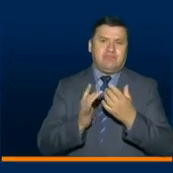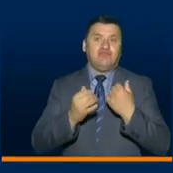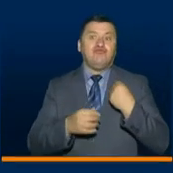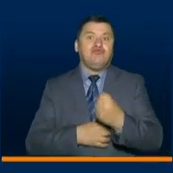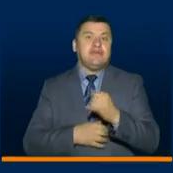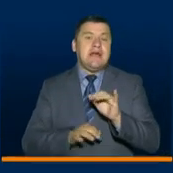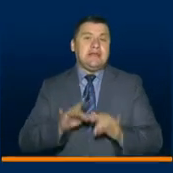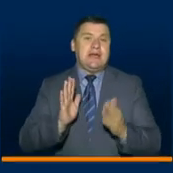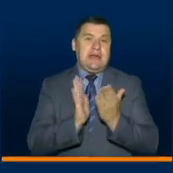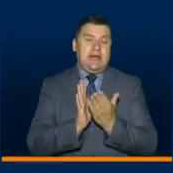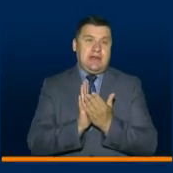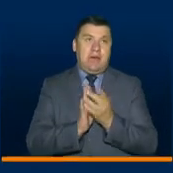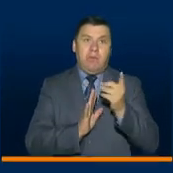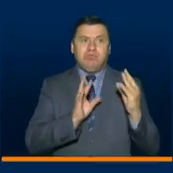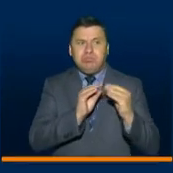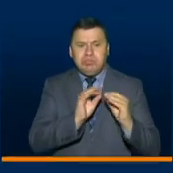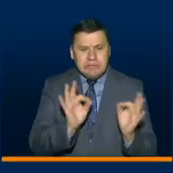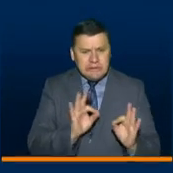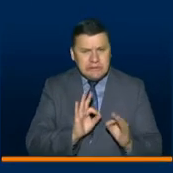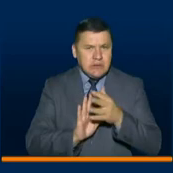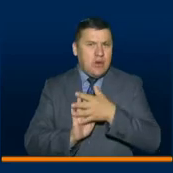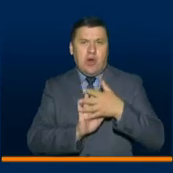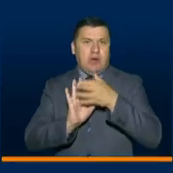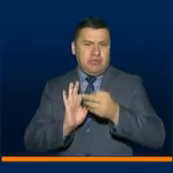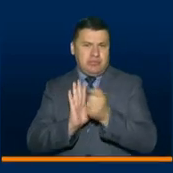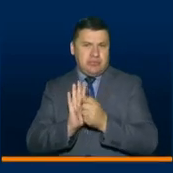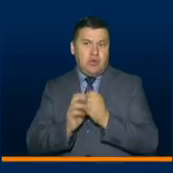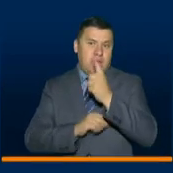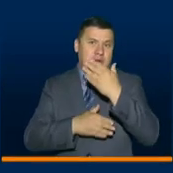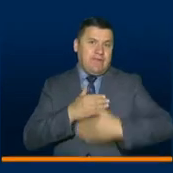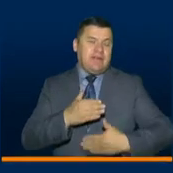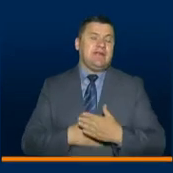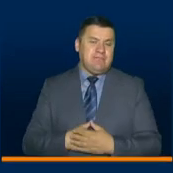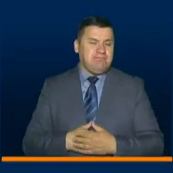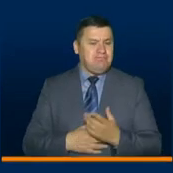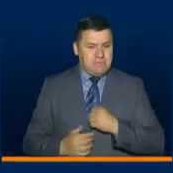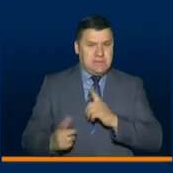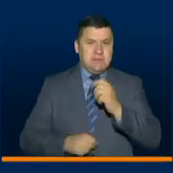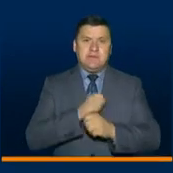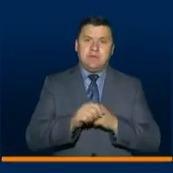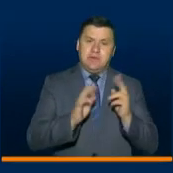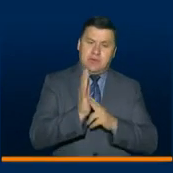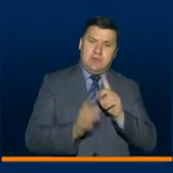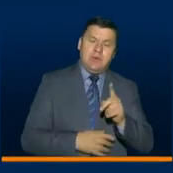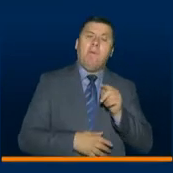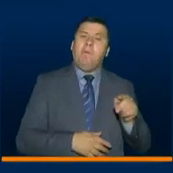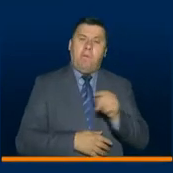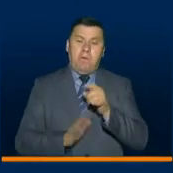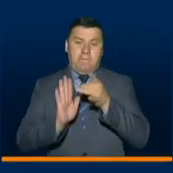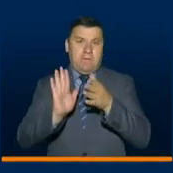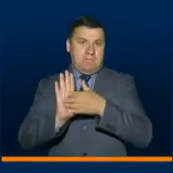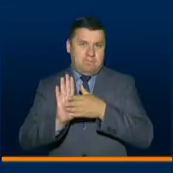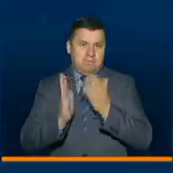estamos con la Secretaría de Educación haciendo todo lo propio para poder terminar el año, pero además para alistarnos para el 2021. Tendremos un